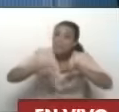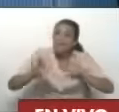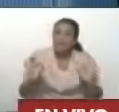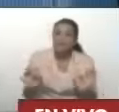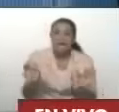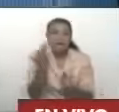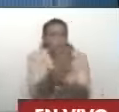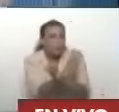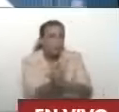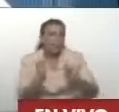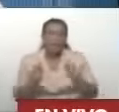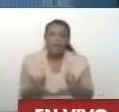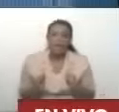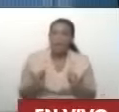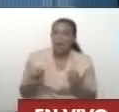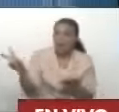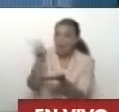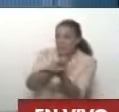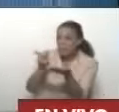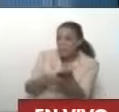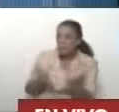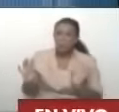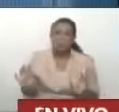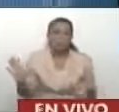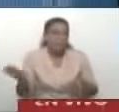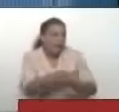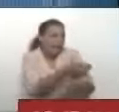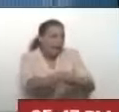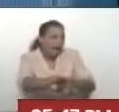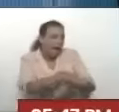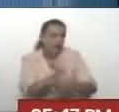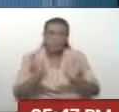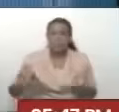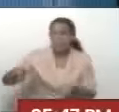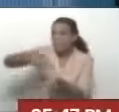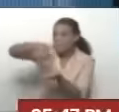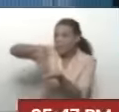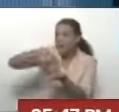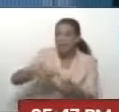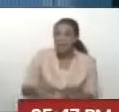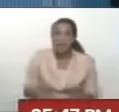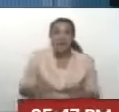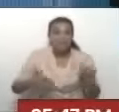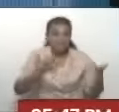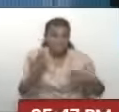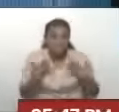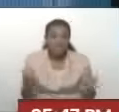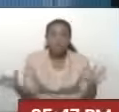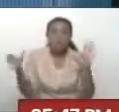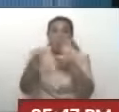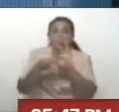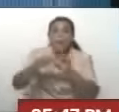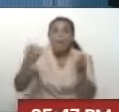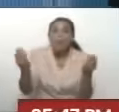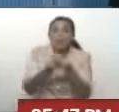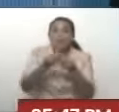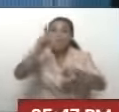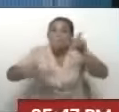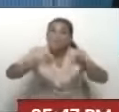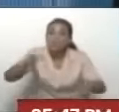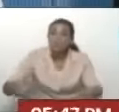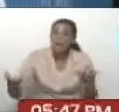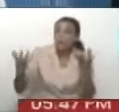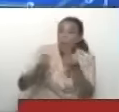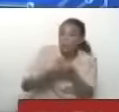del juego, a través de la lectura, a través del canto, a través del baile. Actividades útiles. Así donde es. Donde se utilice la mente,